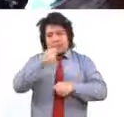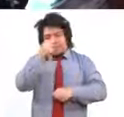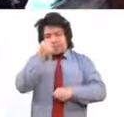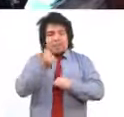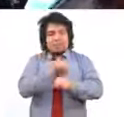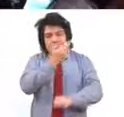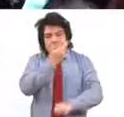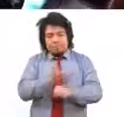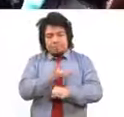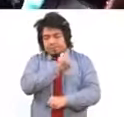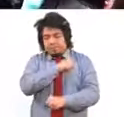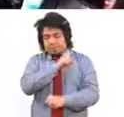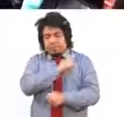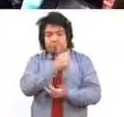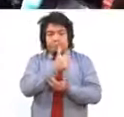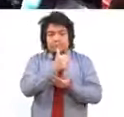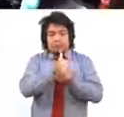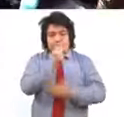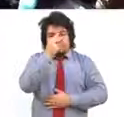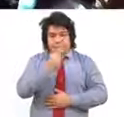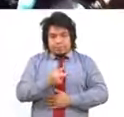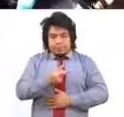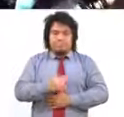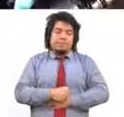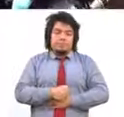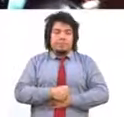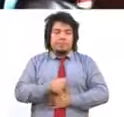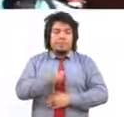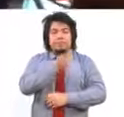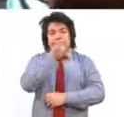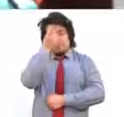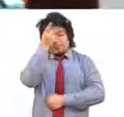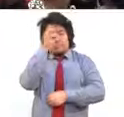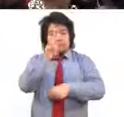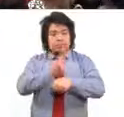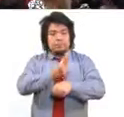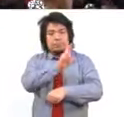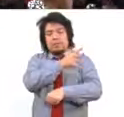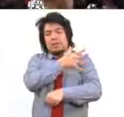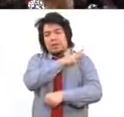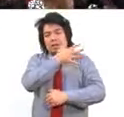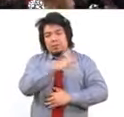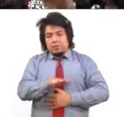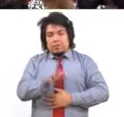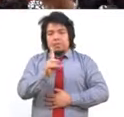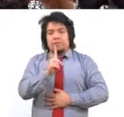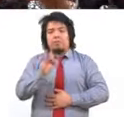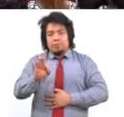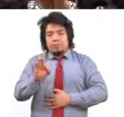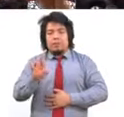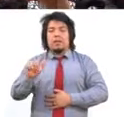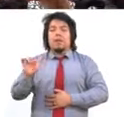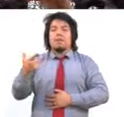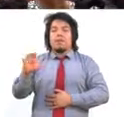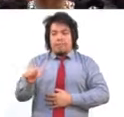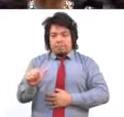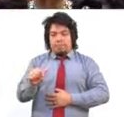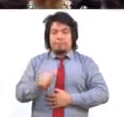ciudad. Agradecemos la presencia de la directora general del DIF Ciudad de México, licenciada Rebeca Olivia Sánchez